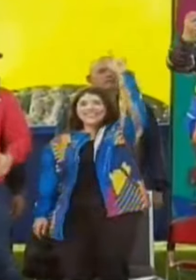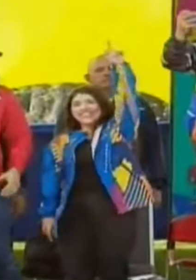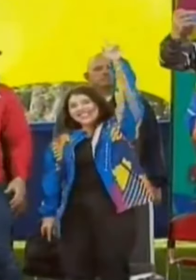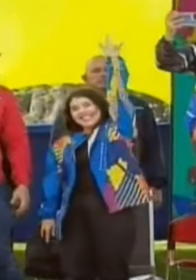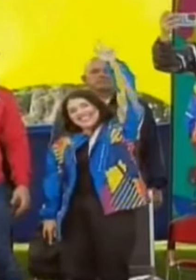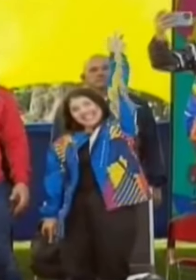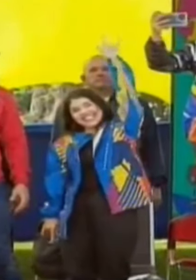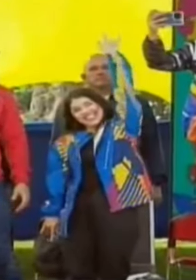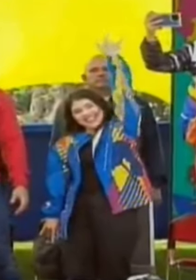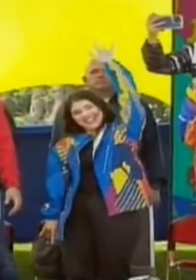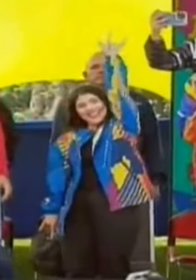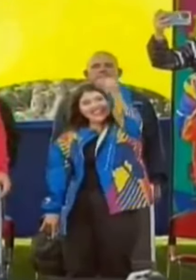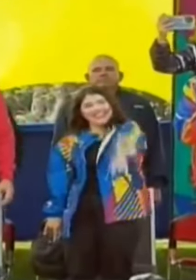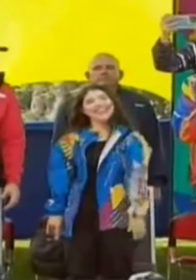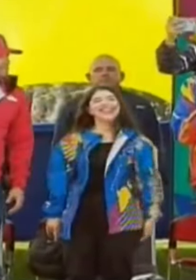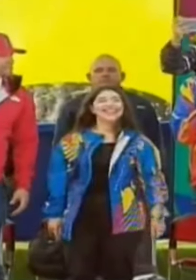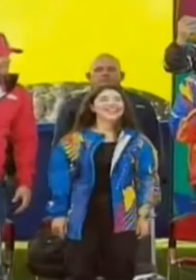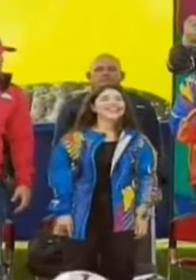motopirueta!